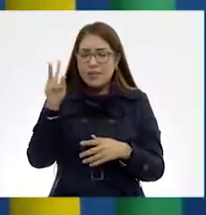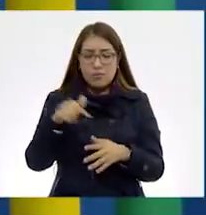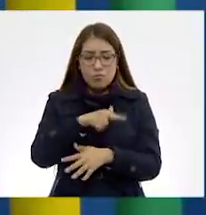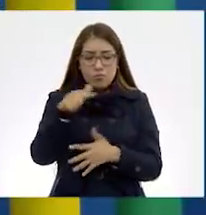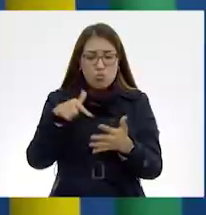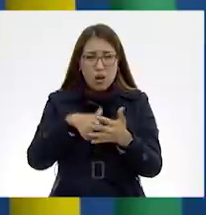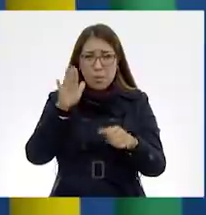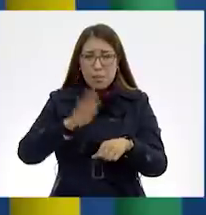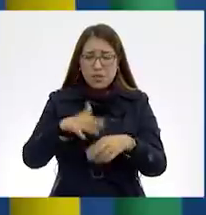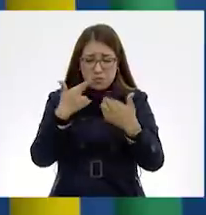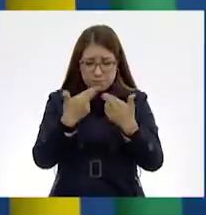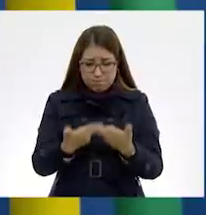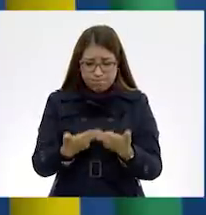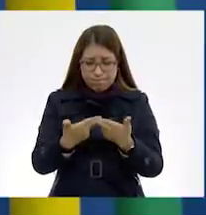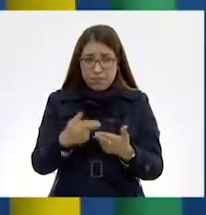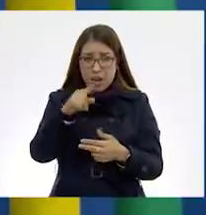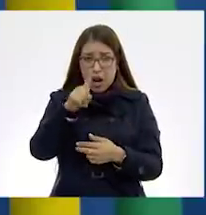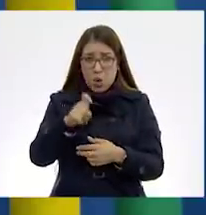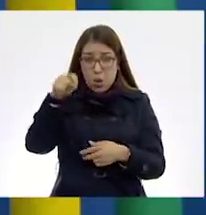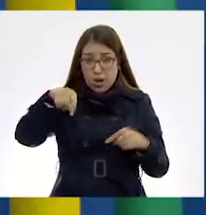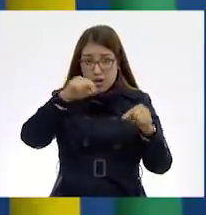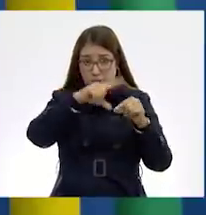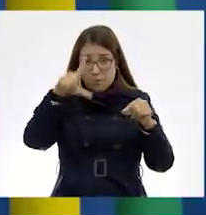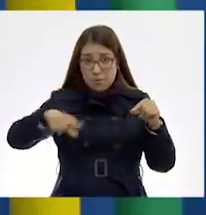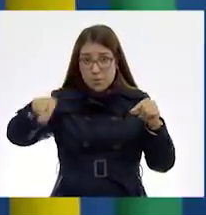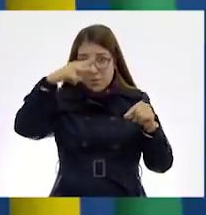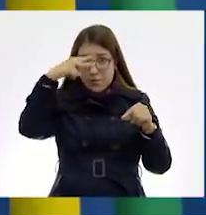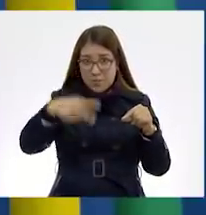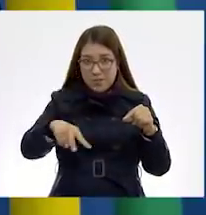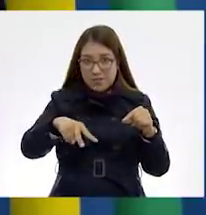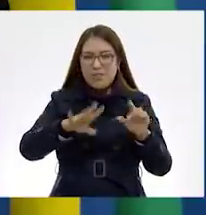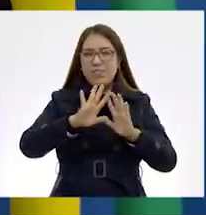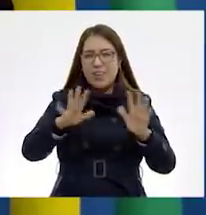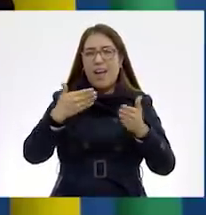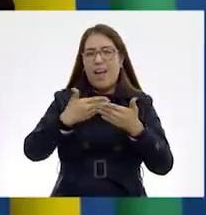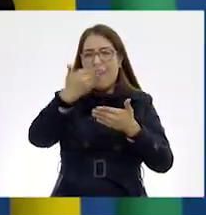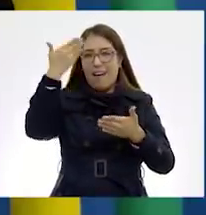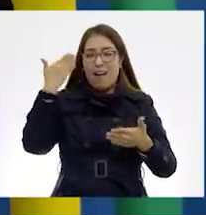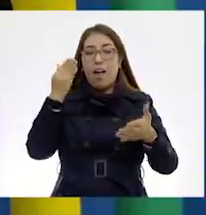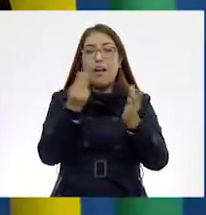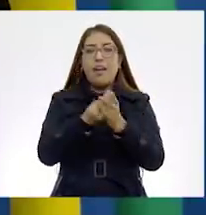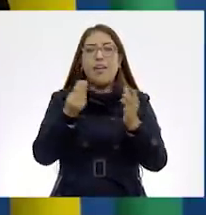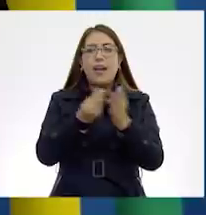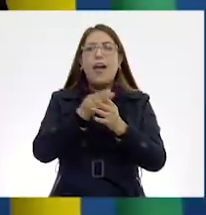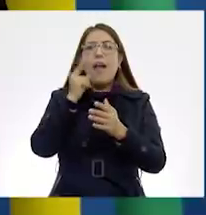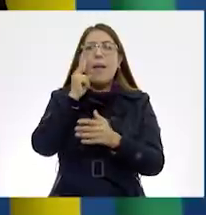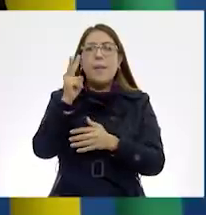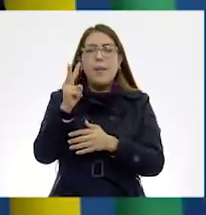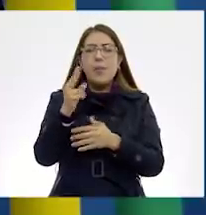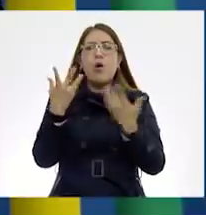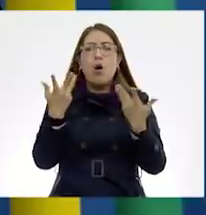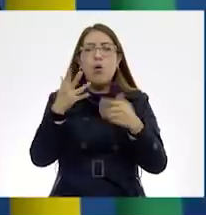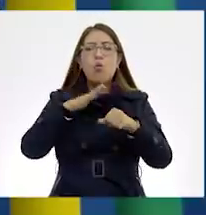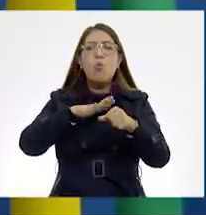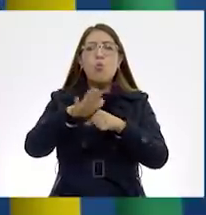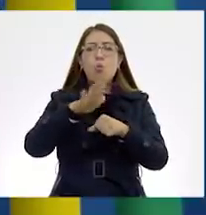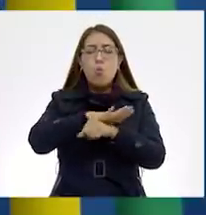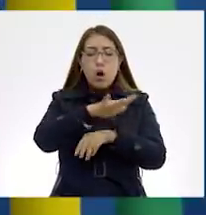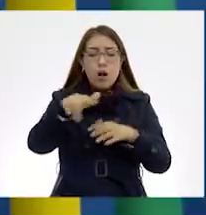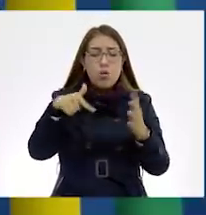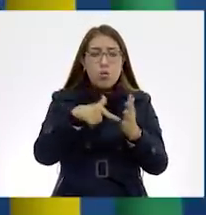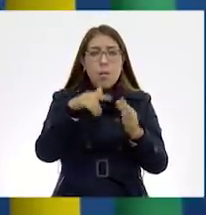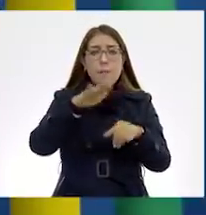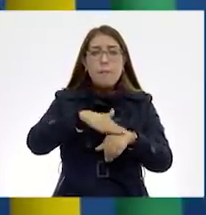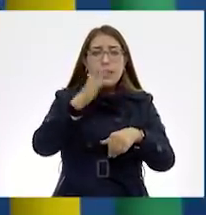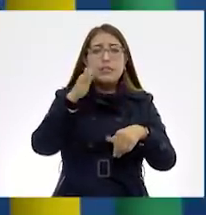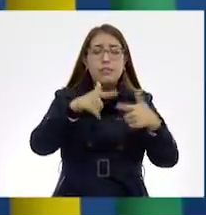agua en el territorio nacional. Ya en clases anteriores vimos en qué espacio se encuentra la mayor cantidad de ríos y